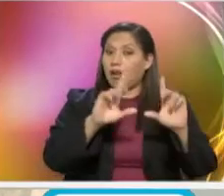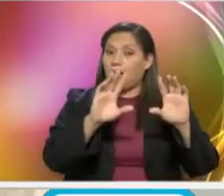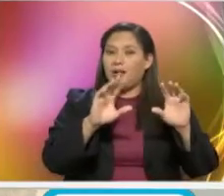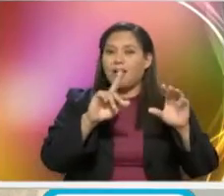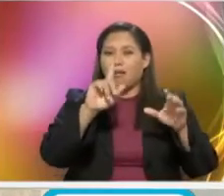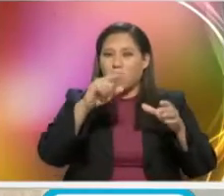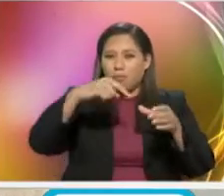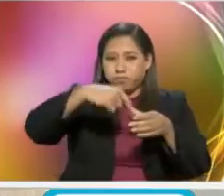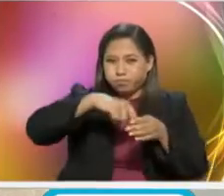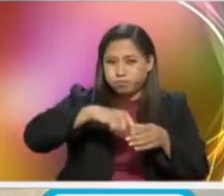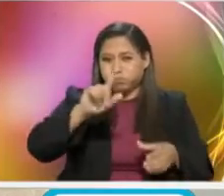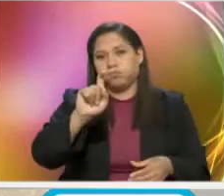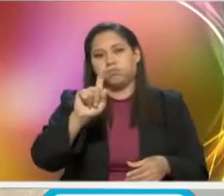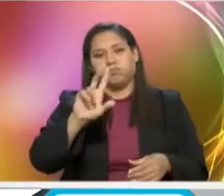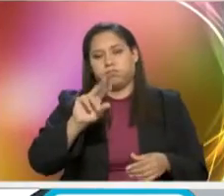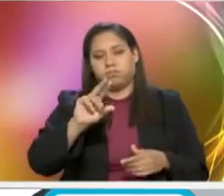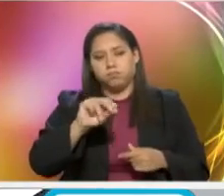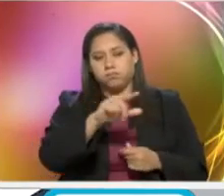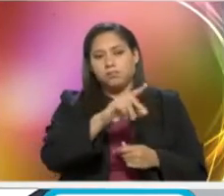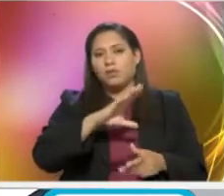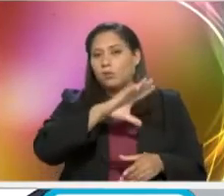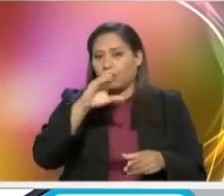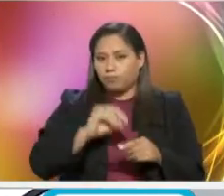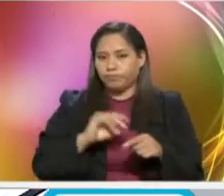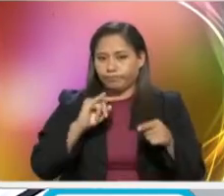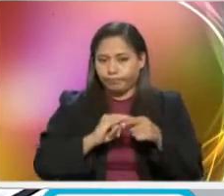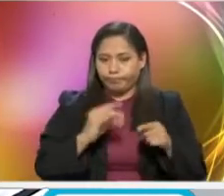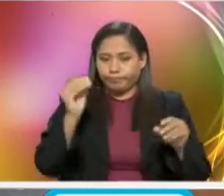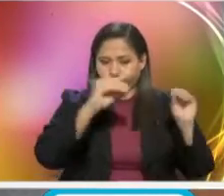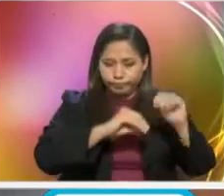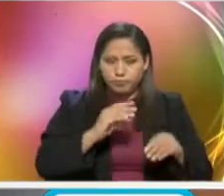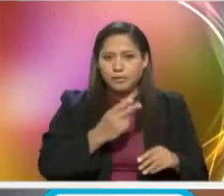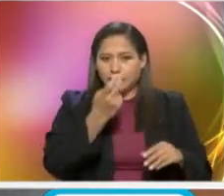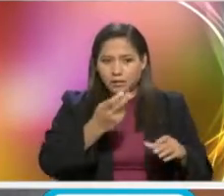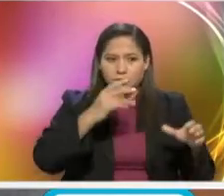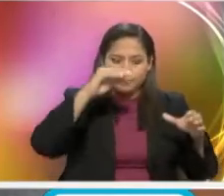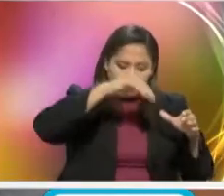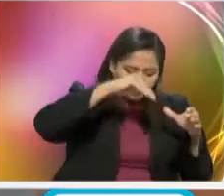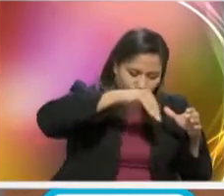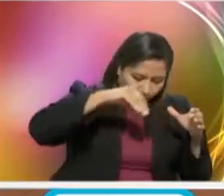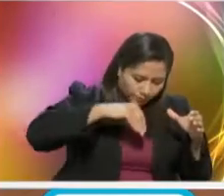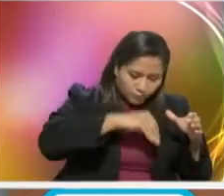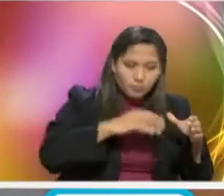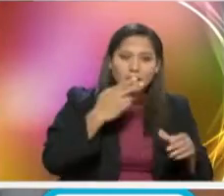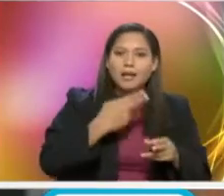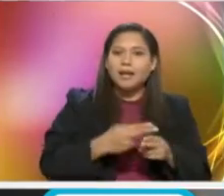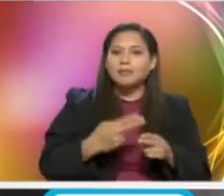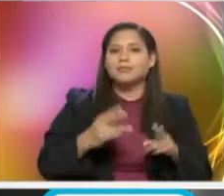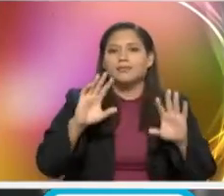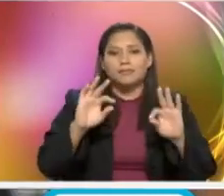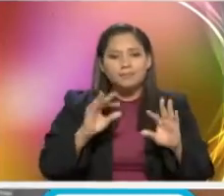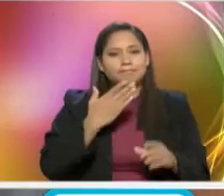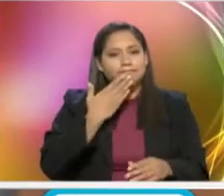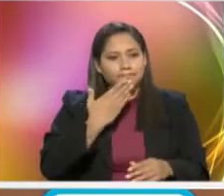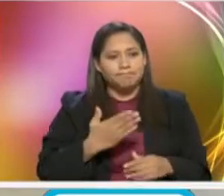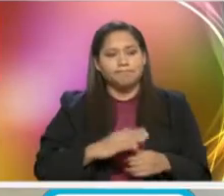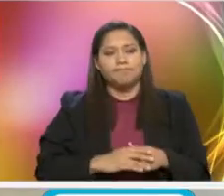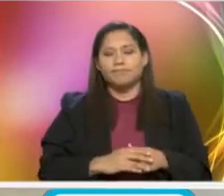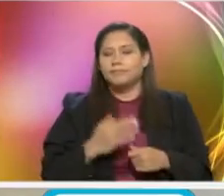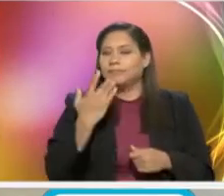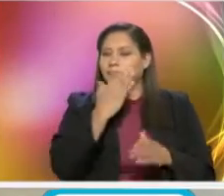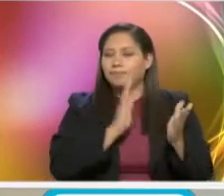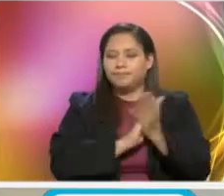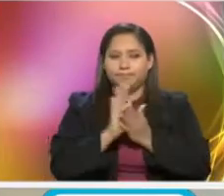líquido. Ok. Todavía está entero los cubos. Bueno, esto es estarle moviendo hasta que vaya agarrando la consistencia. Uy, qué ¿no?